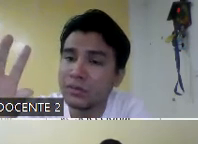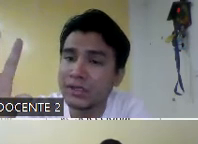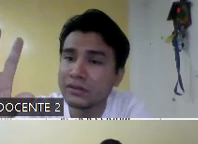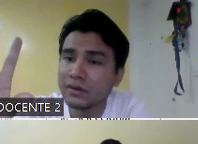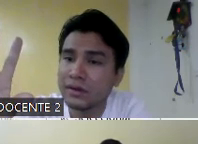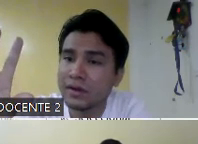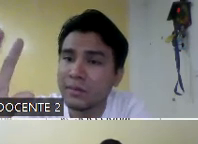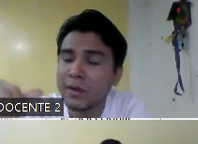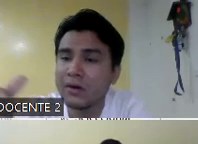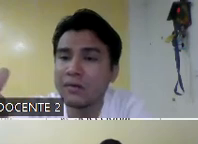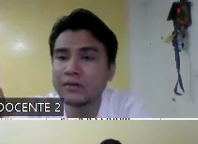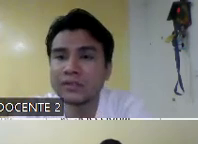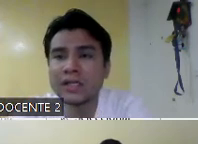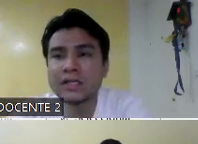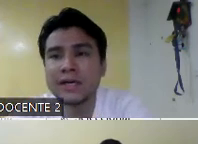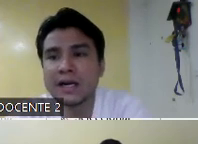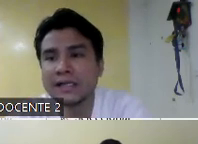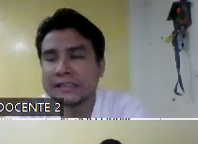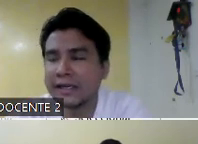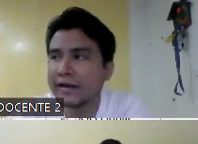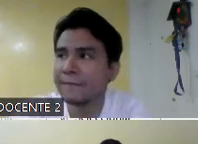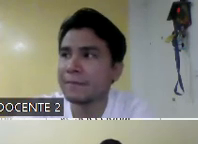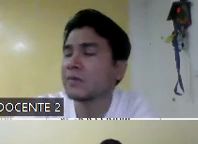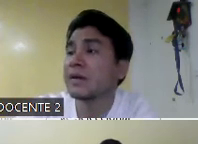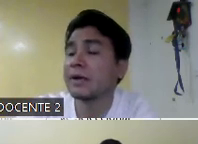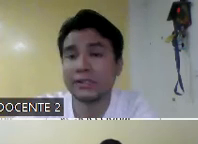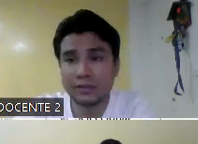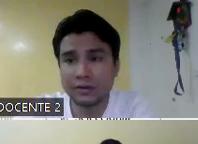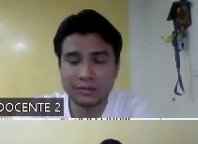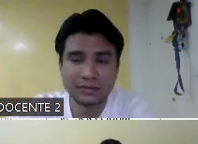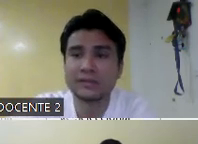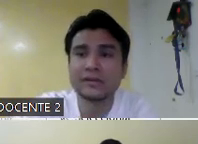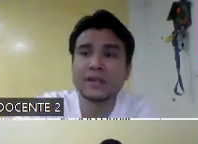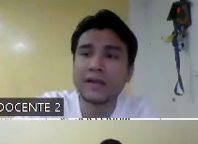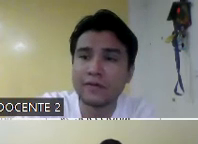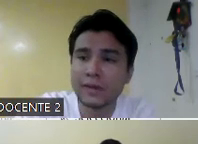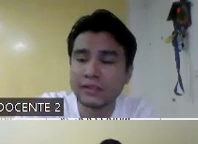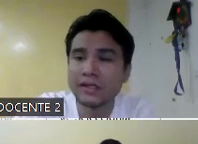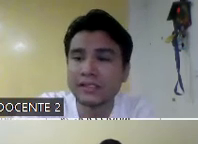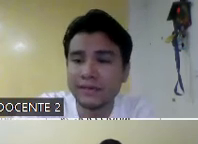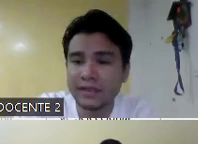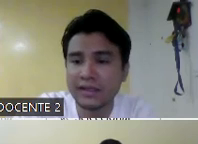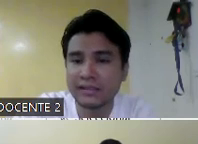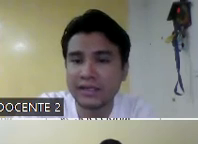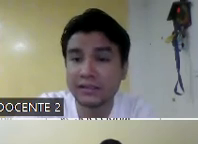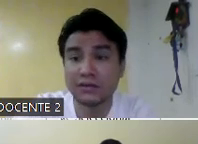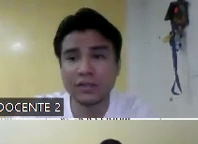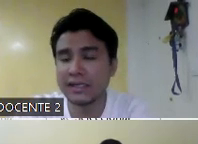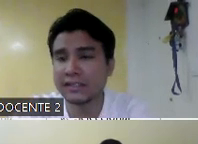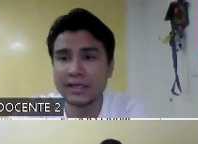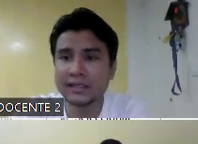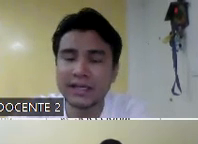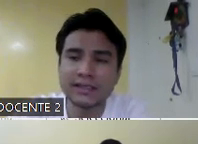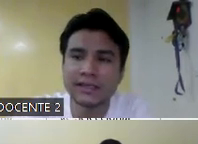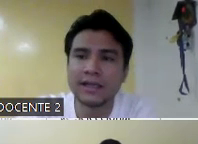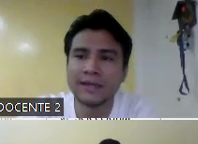Yo asumo eso, pero cuando ustedes van a hacerle una evaluación de la información que se brinda en las clases o de